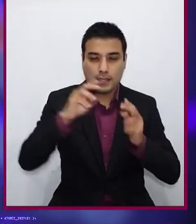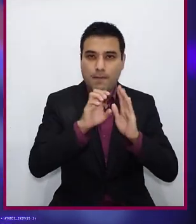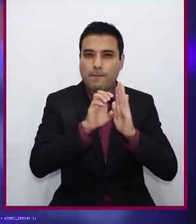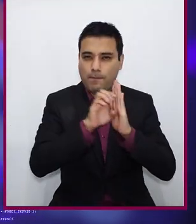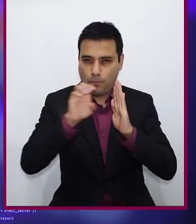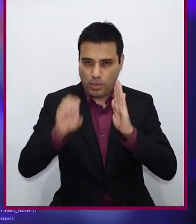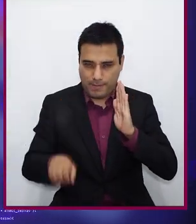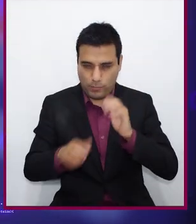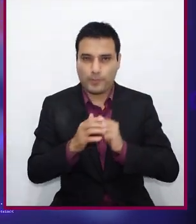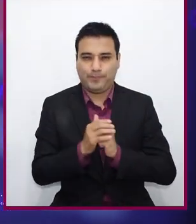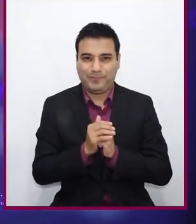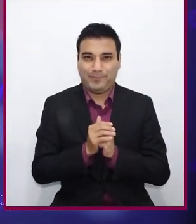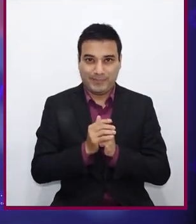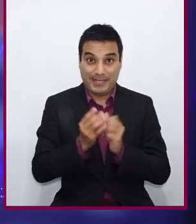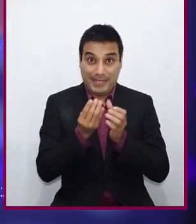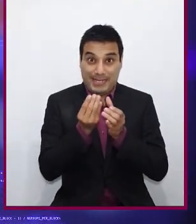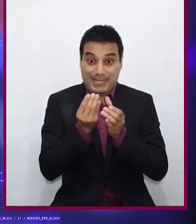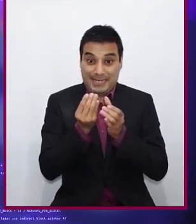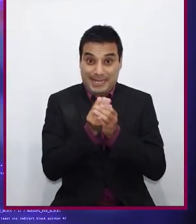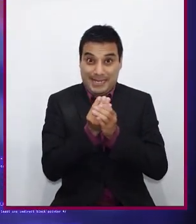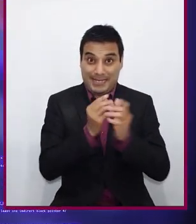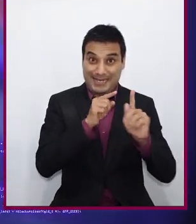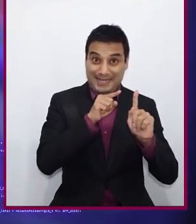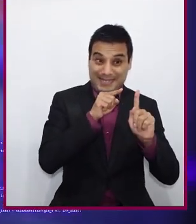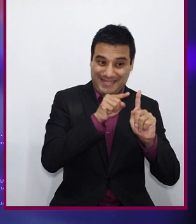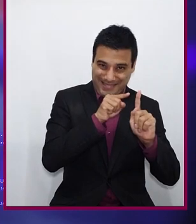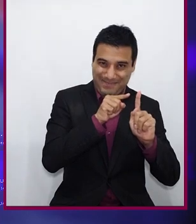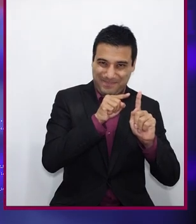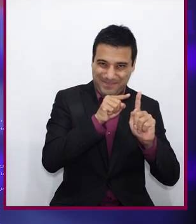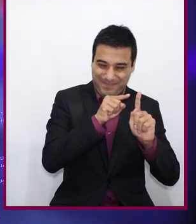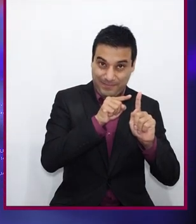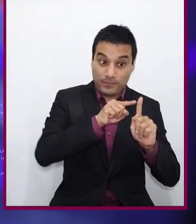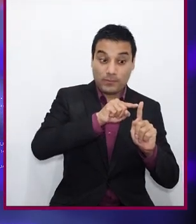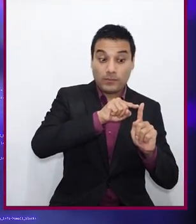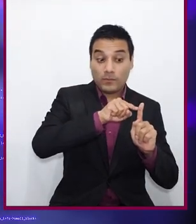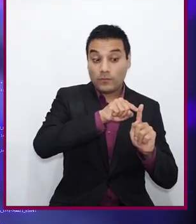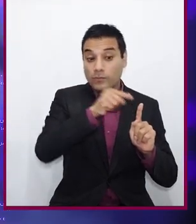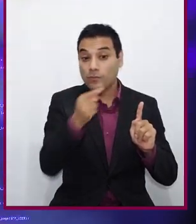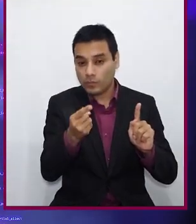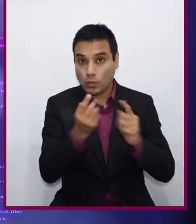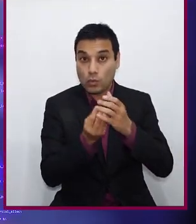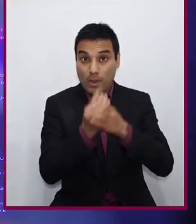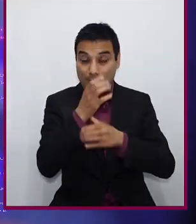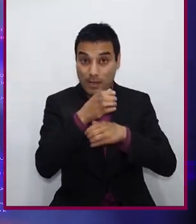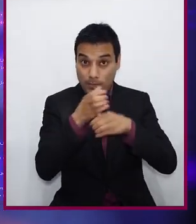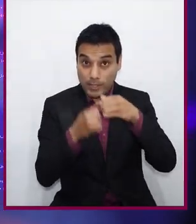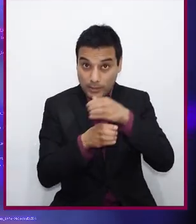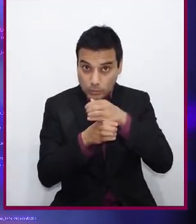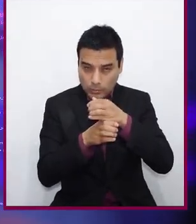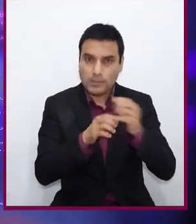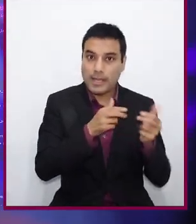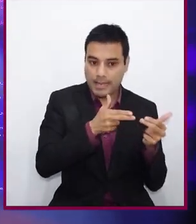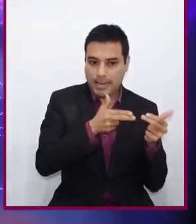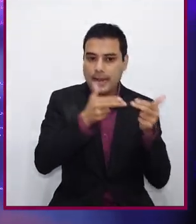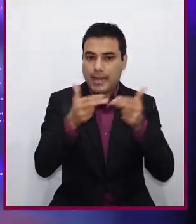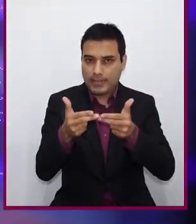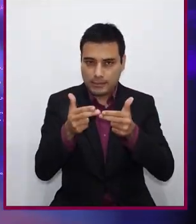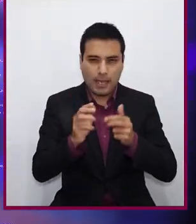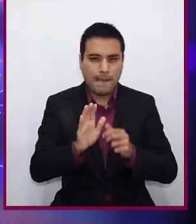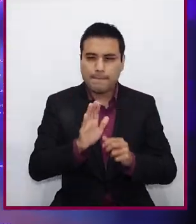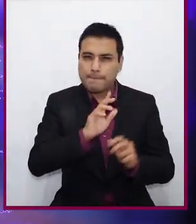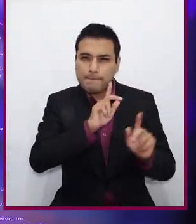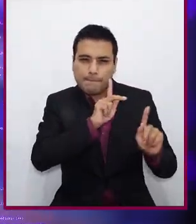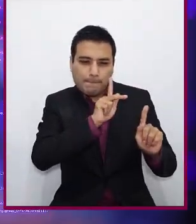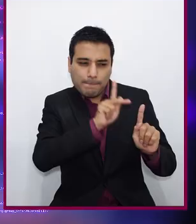métodos y atributos similares a los que ya había a la clase de la que se hereda se le llama clase